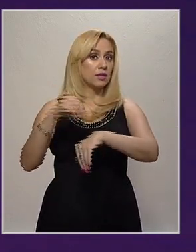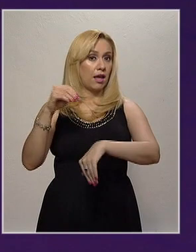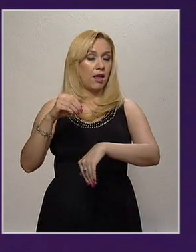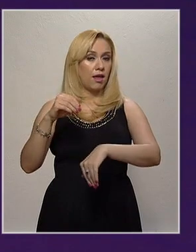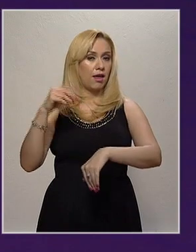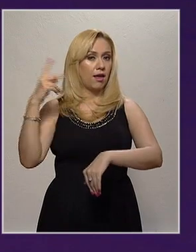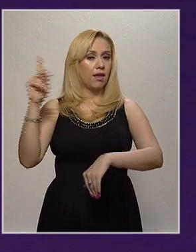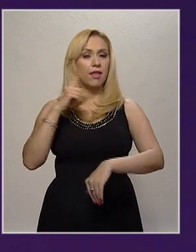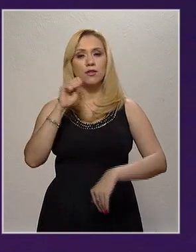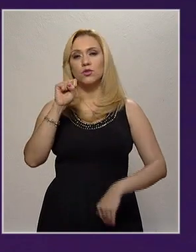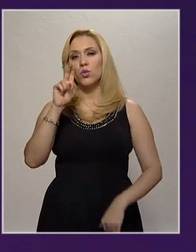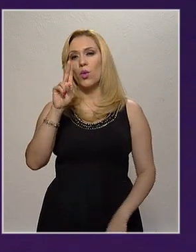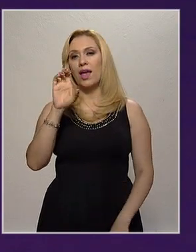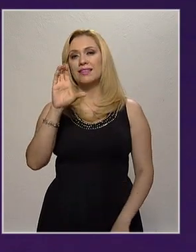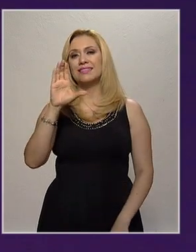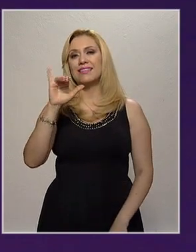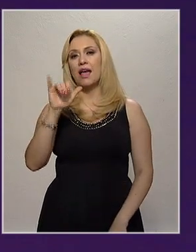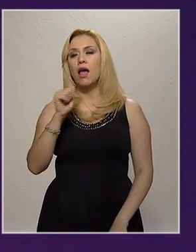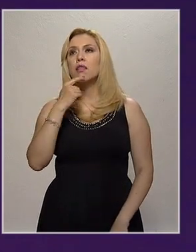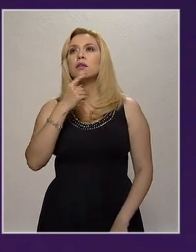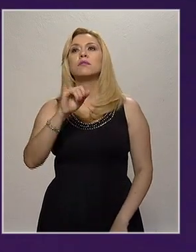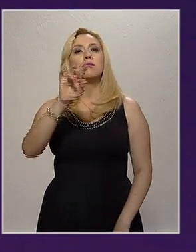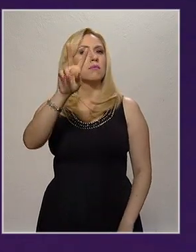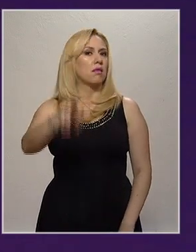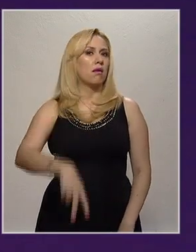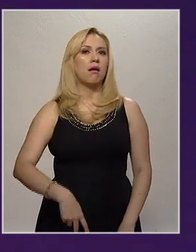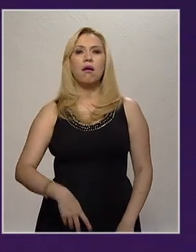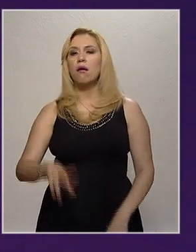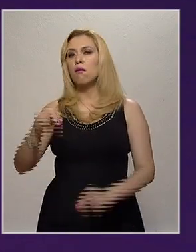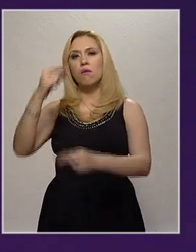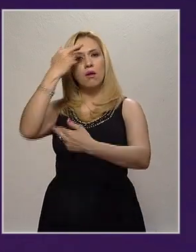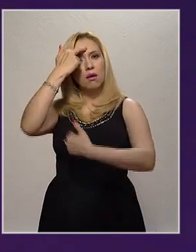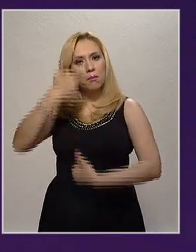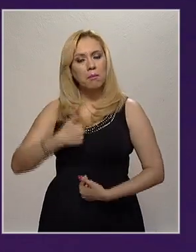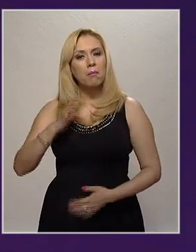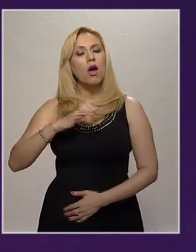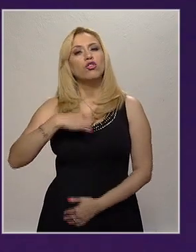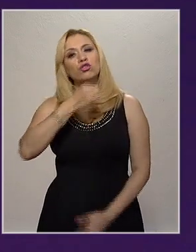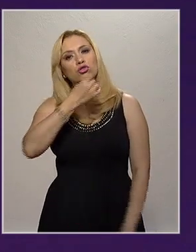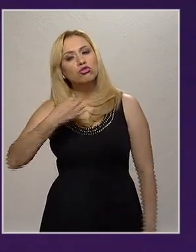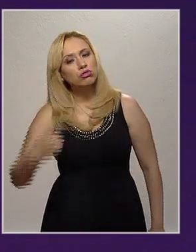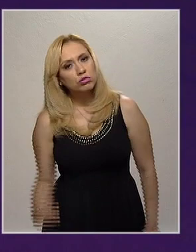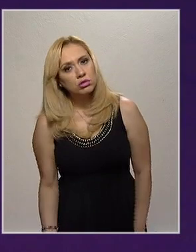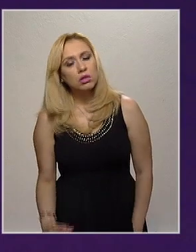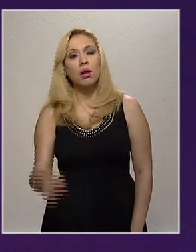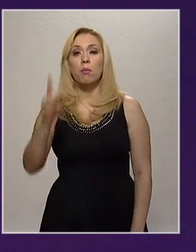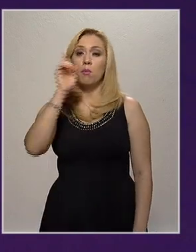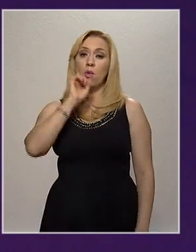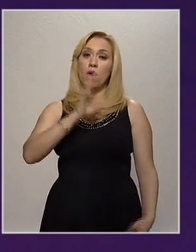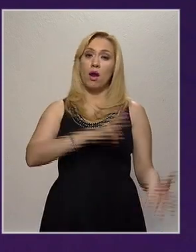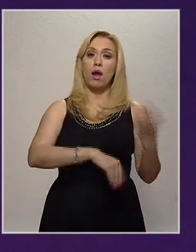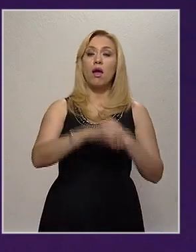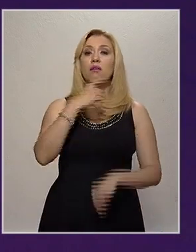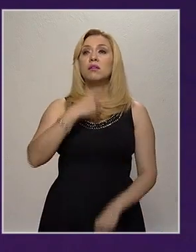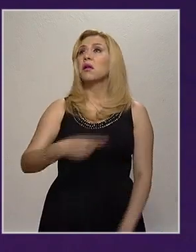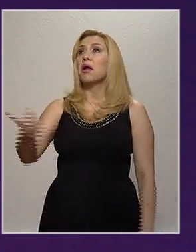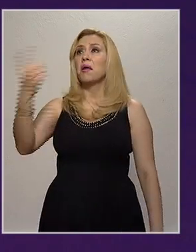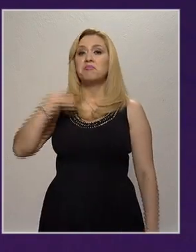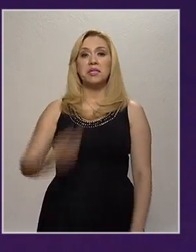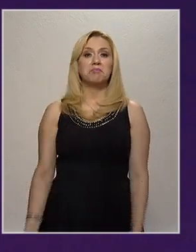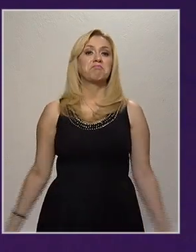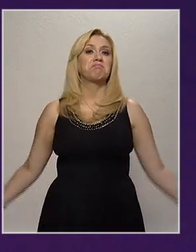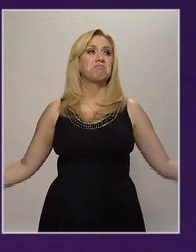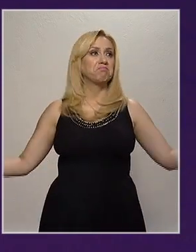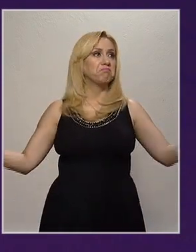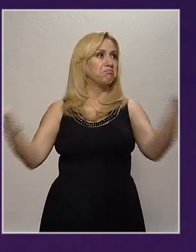no se reconoce su autonomía, que se les trata como niños chiquitos, mientras que las mujeres dicen que se sienten nulificadas, que